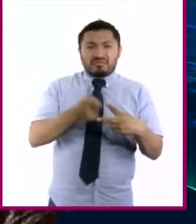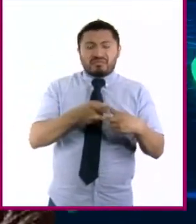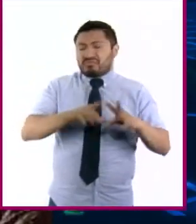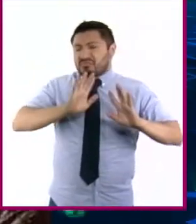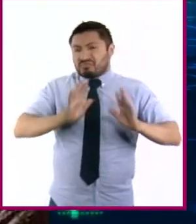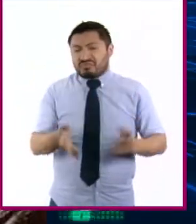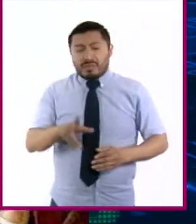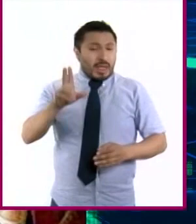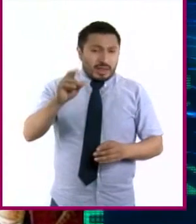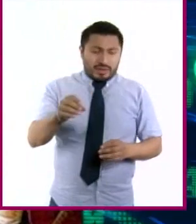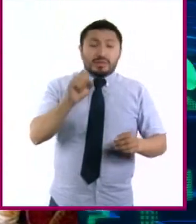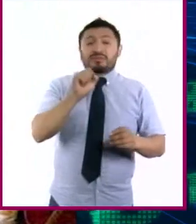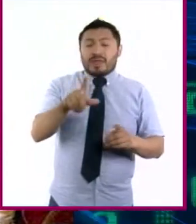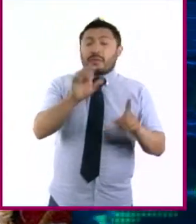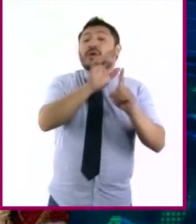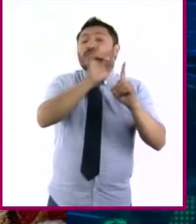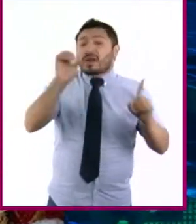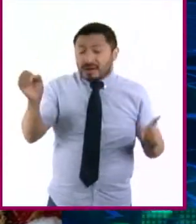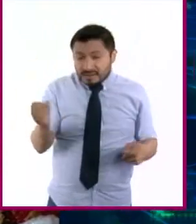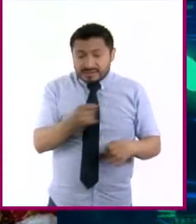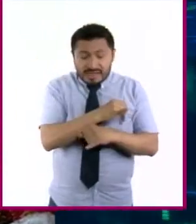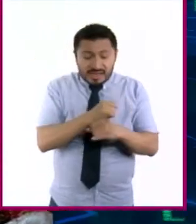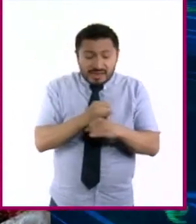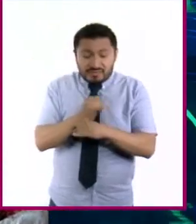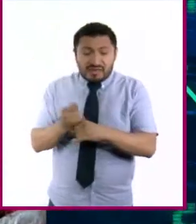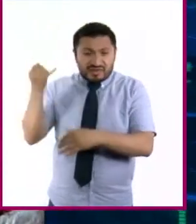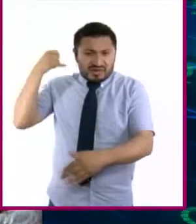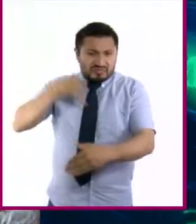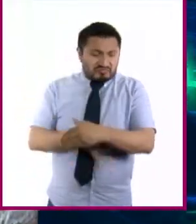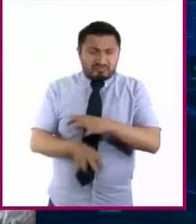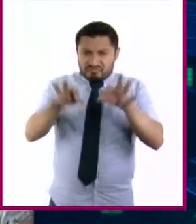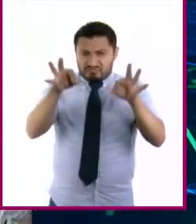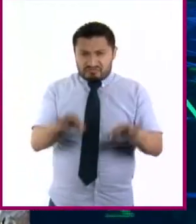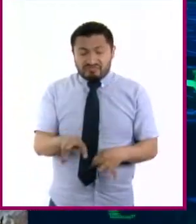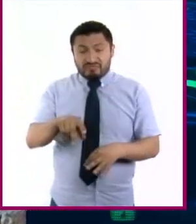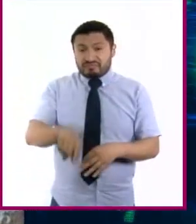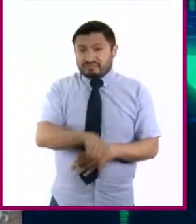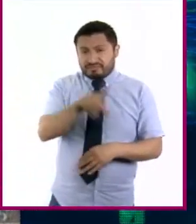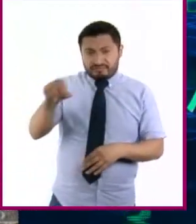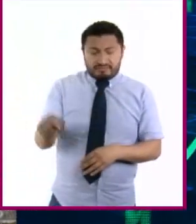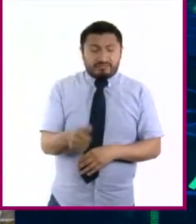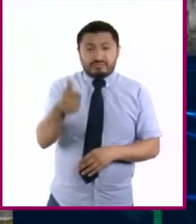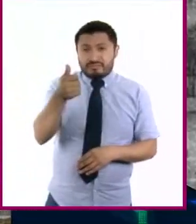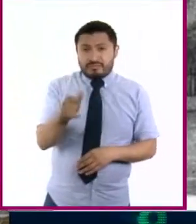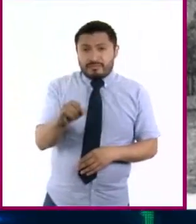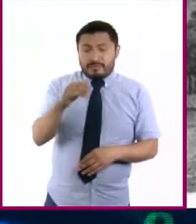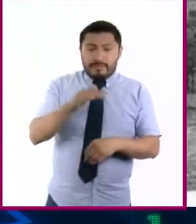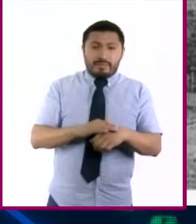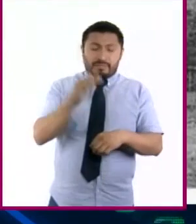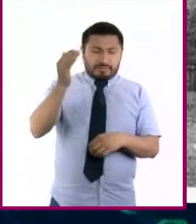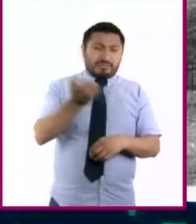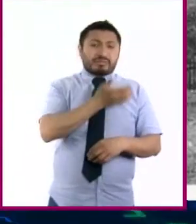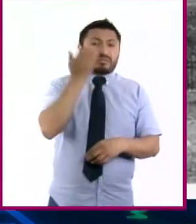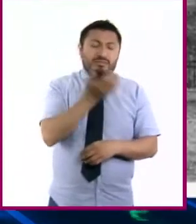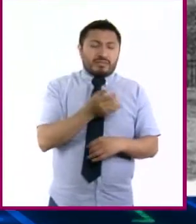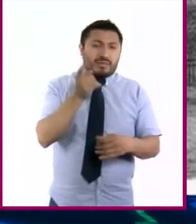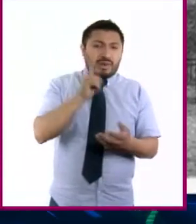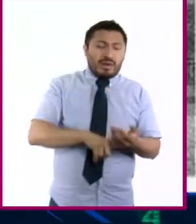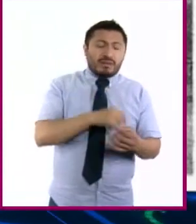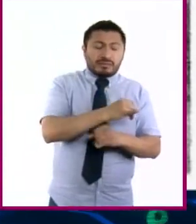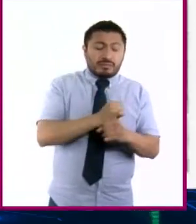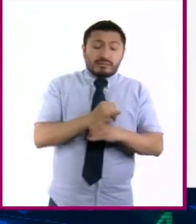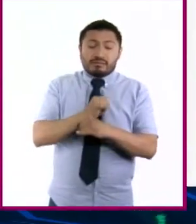sino para realizar estudios más profundos. Posteriormente, esto fue cada vez más usado en las